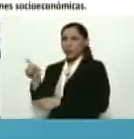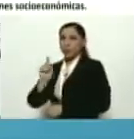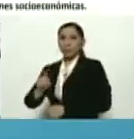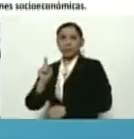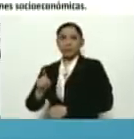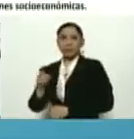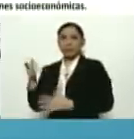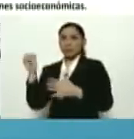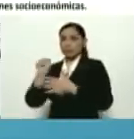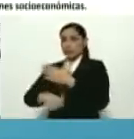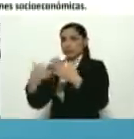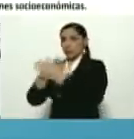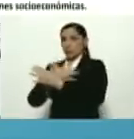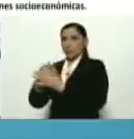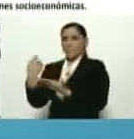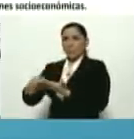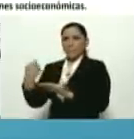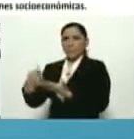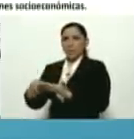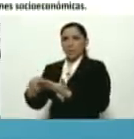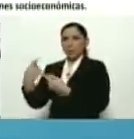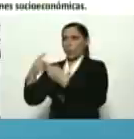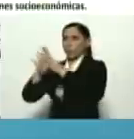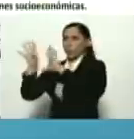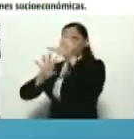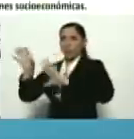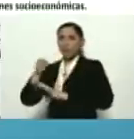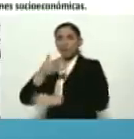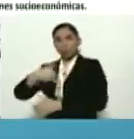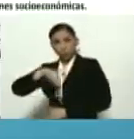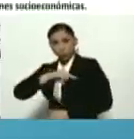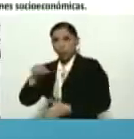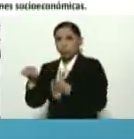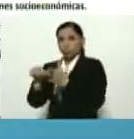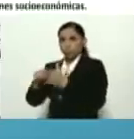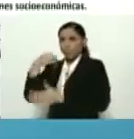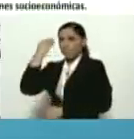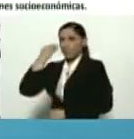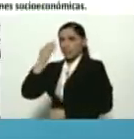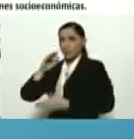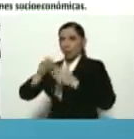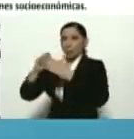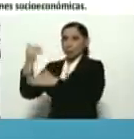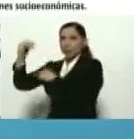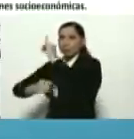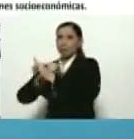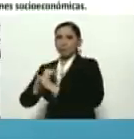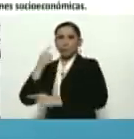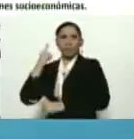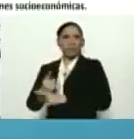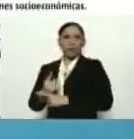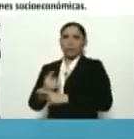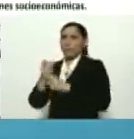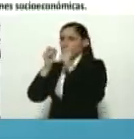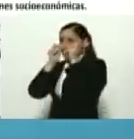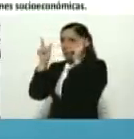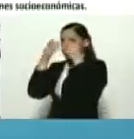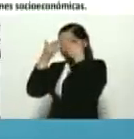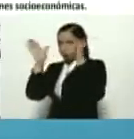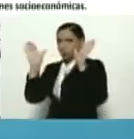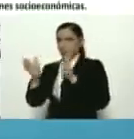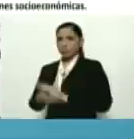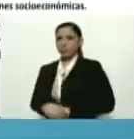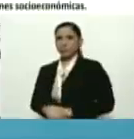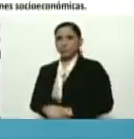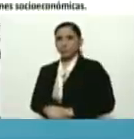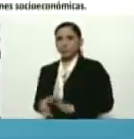duda financiamiento externo. Y ahí es donde creemos que la comunidad internacional debe reaccionar sobre todo a